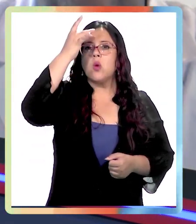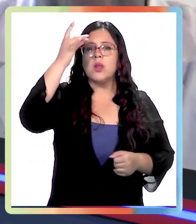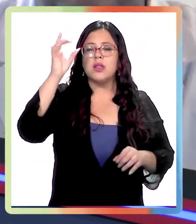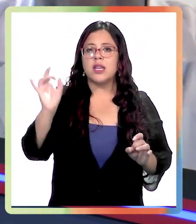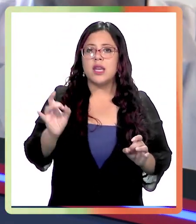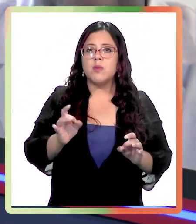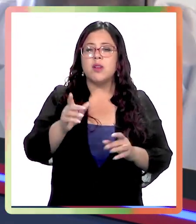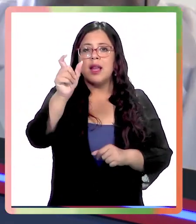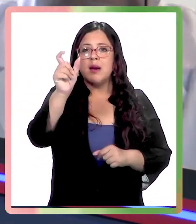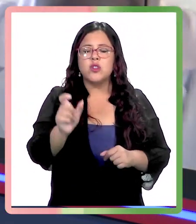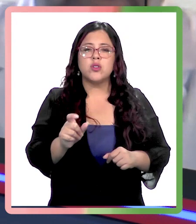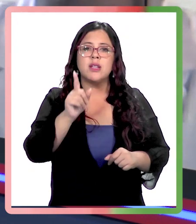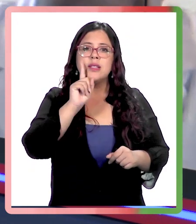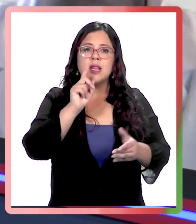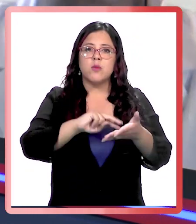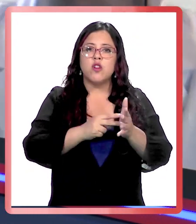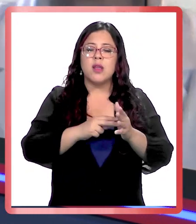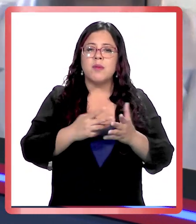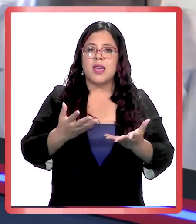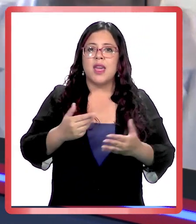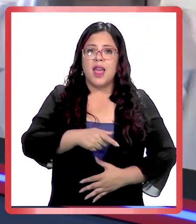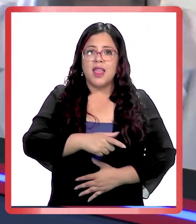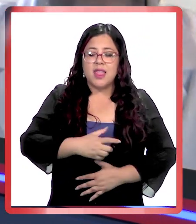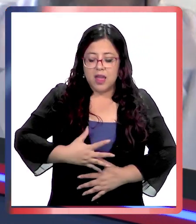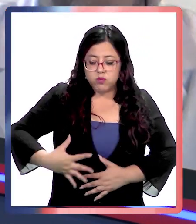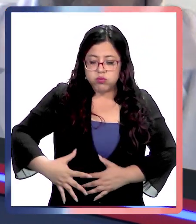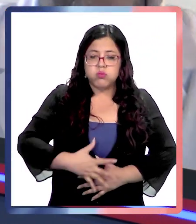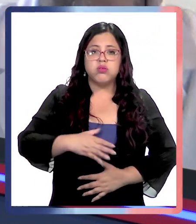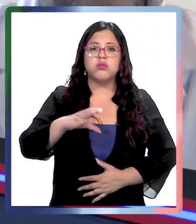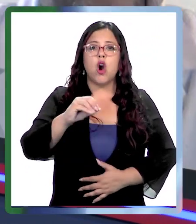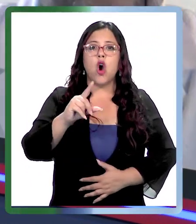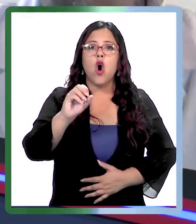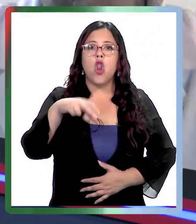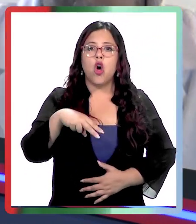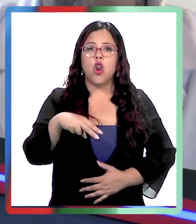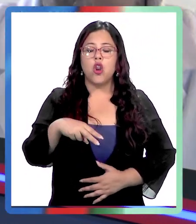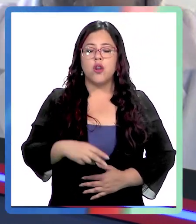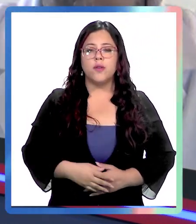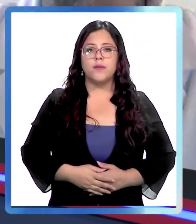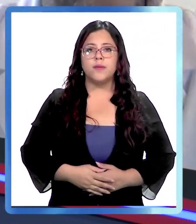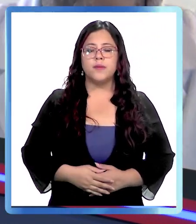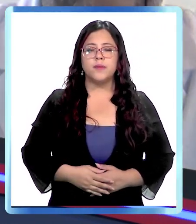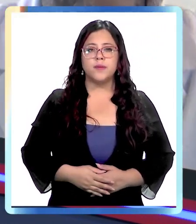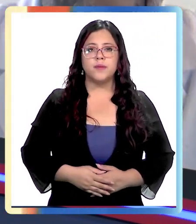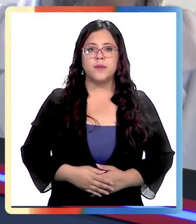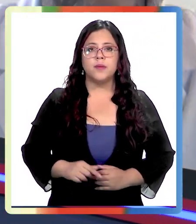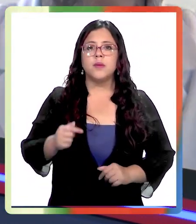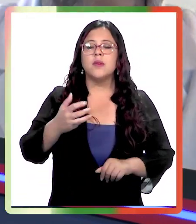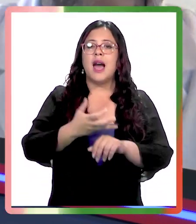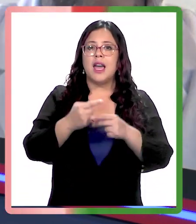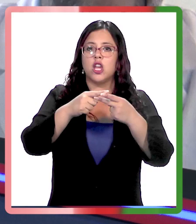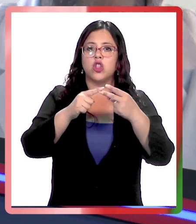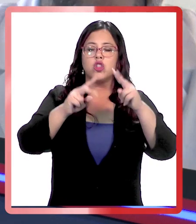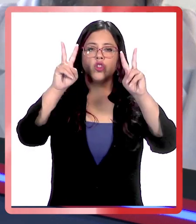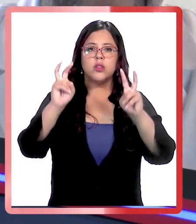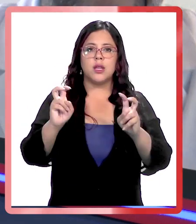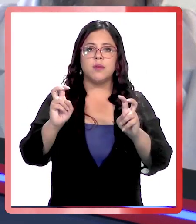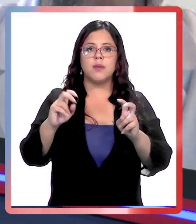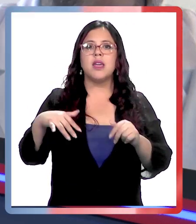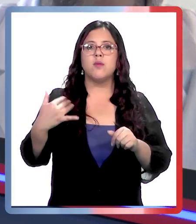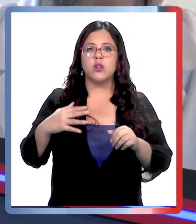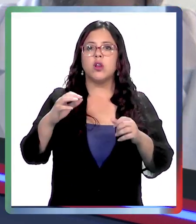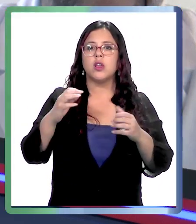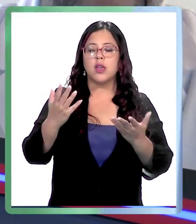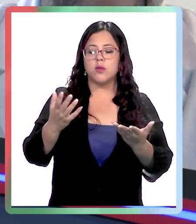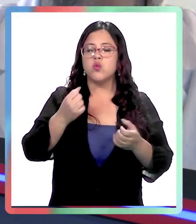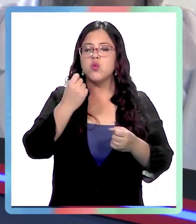no cumplen los criterios para ser considerado un cáncer hereditario. Perfecto. Doctor, y en el caso que no se pueda, que el paciente